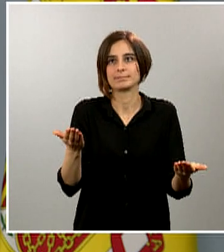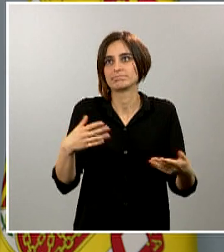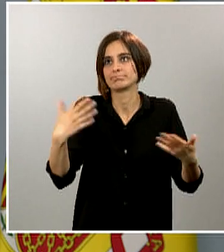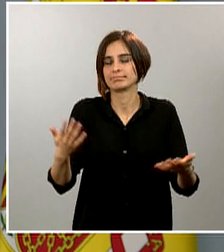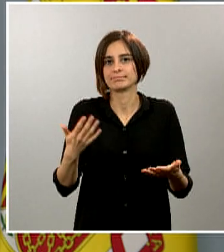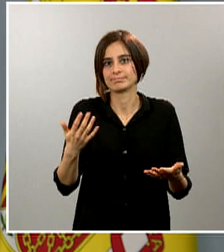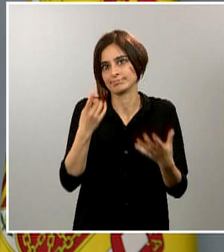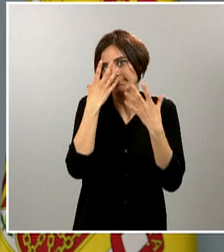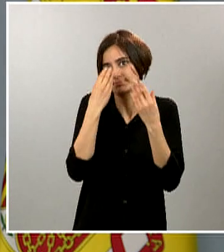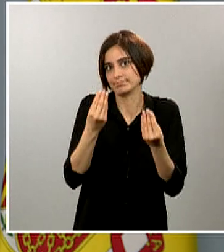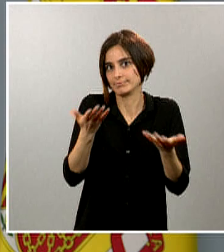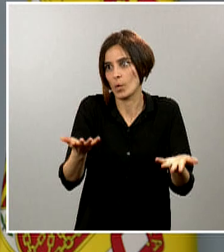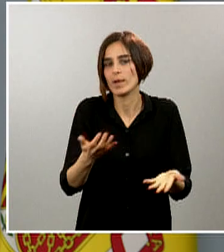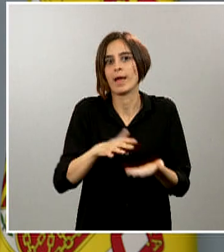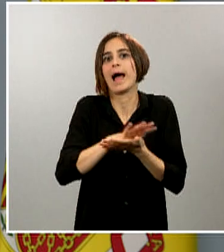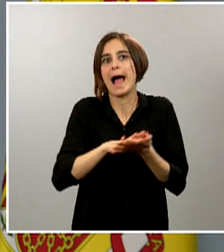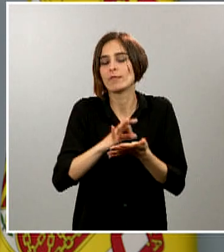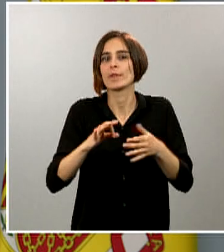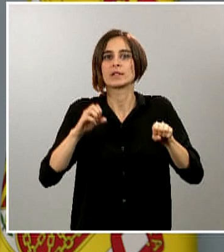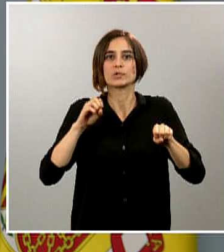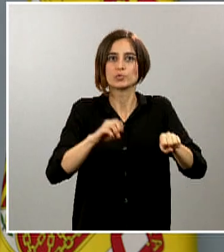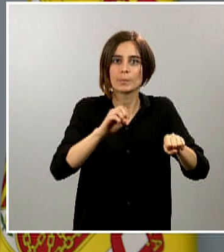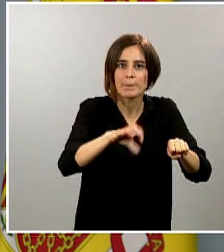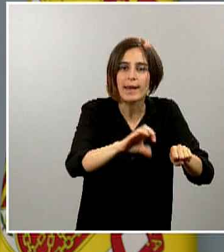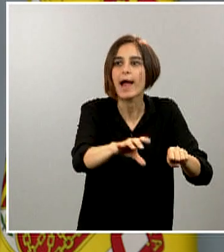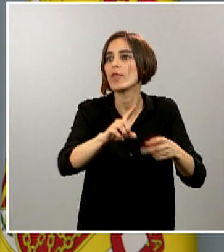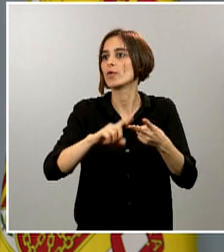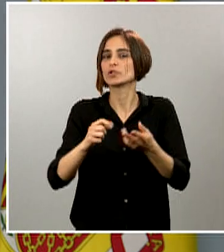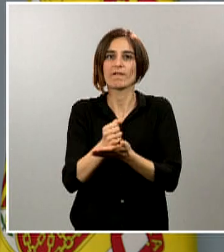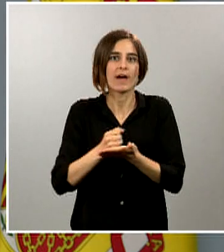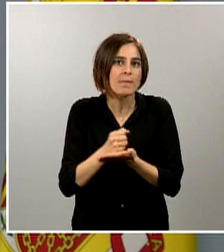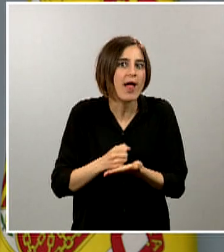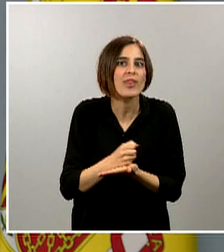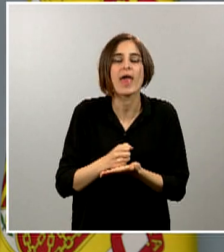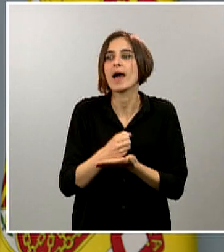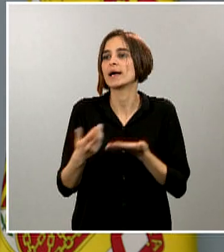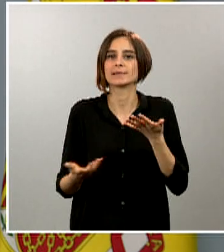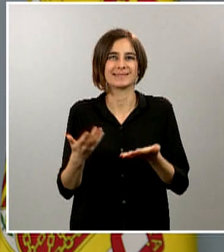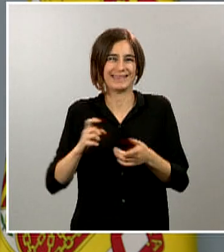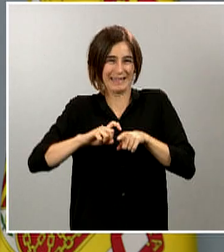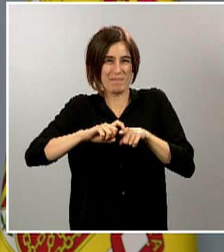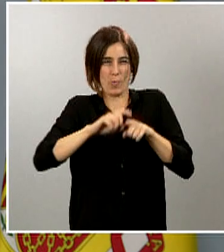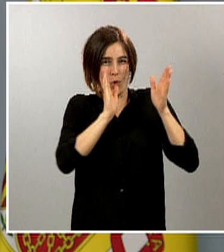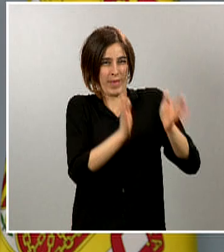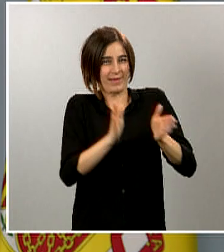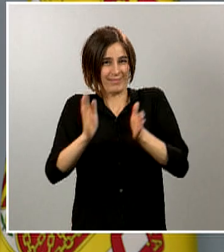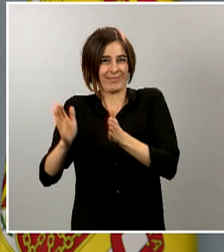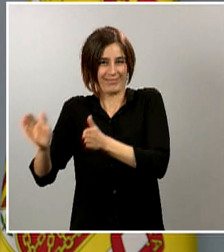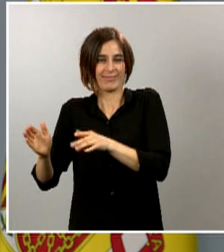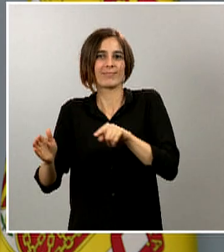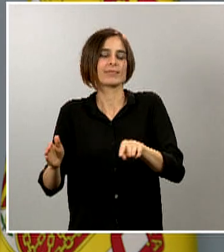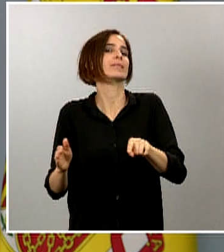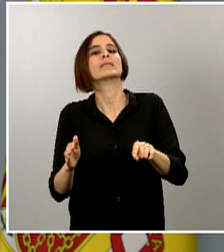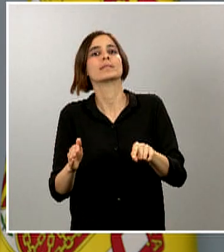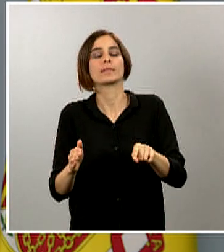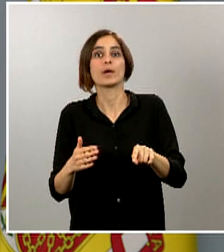entender supermercados, farmacias, centros de esa naturaleza que evidentemente pueden ser